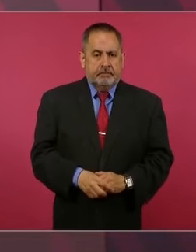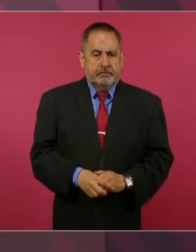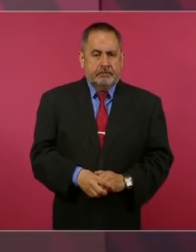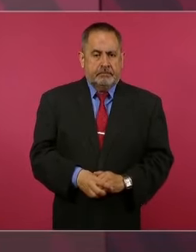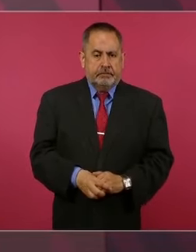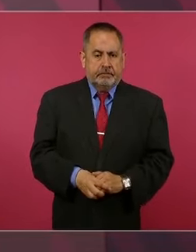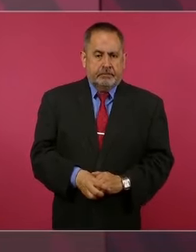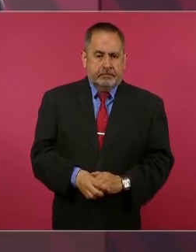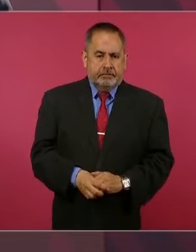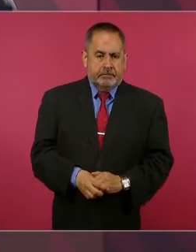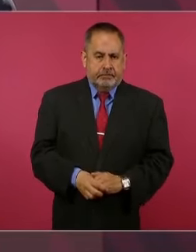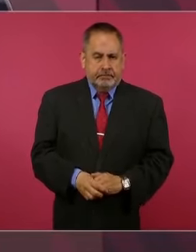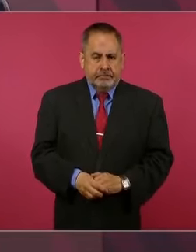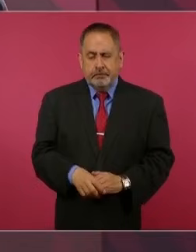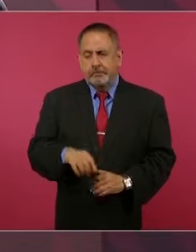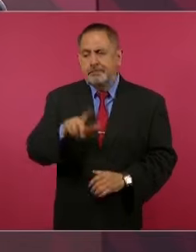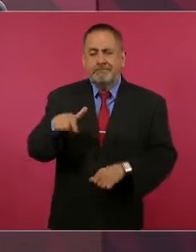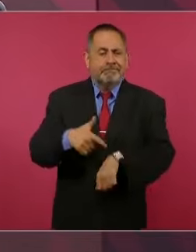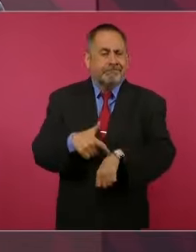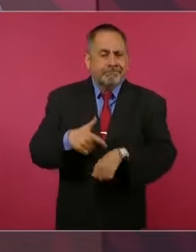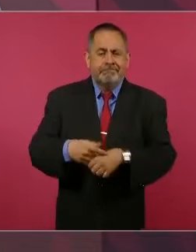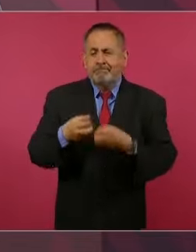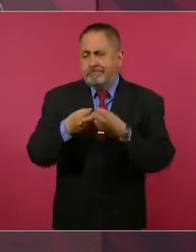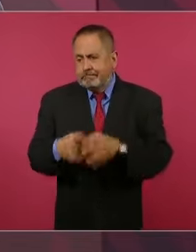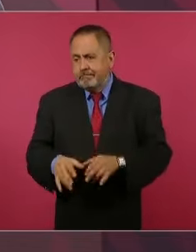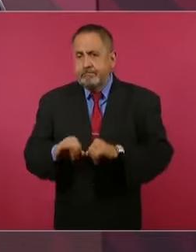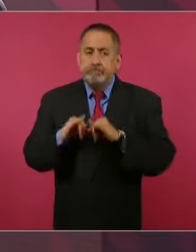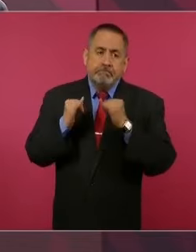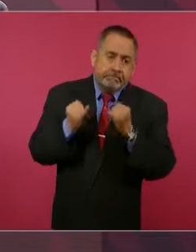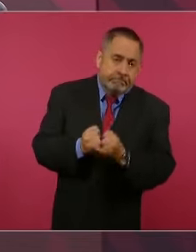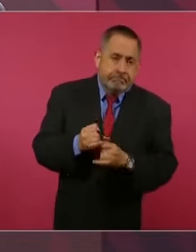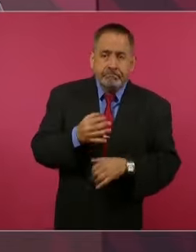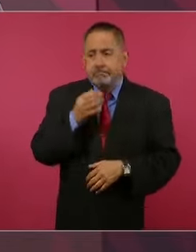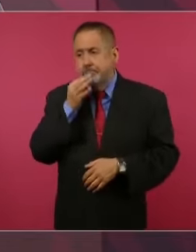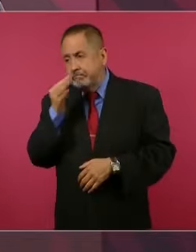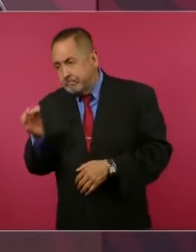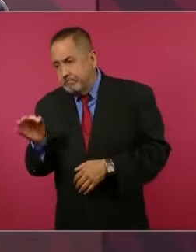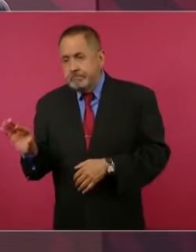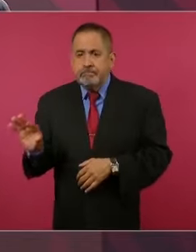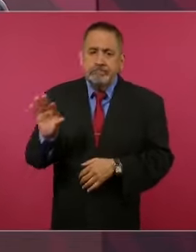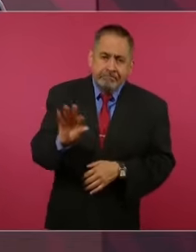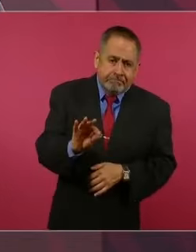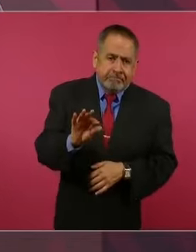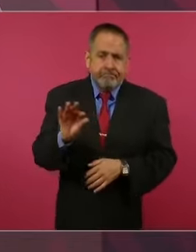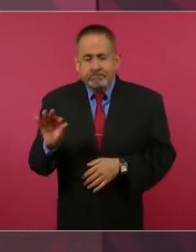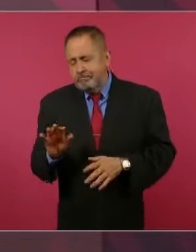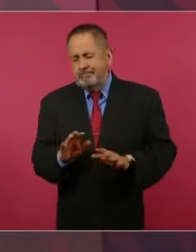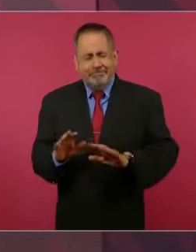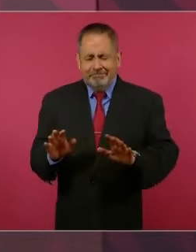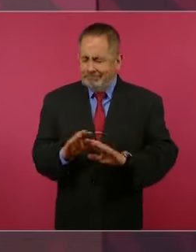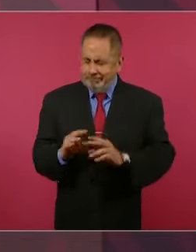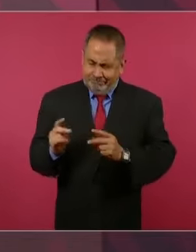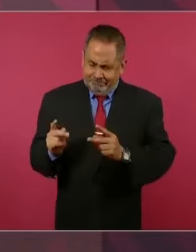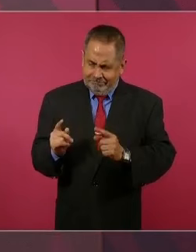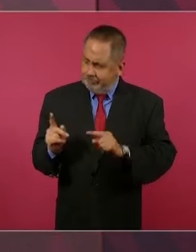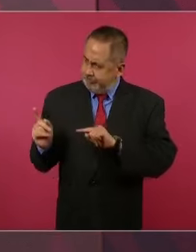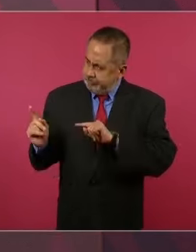resolver que no se pierda tiempo que este no haya